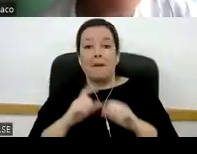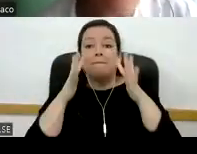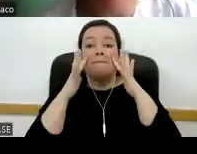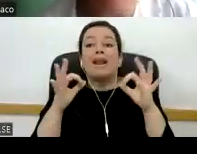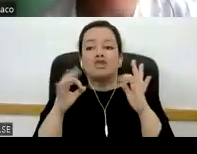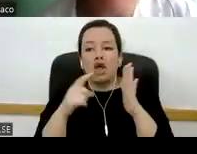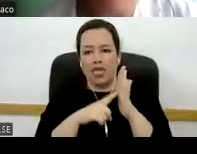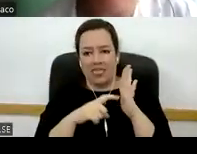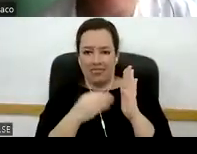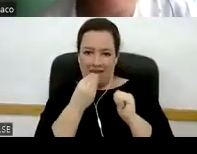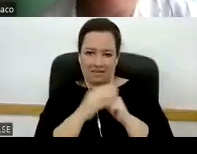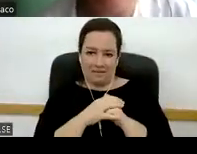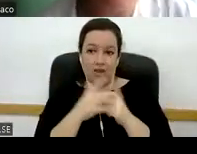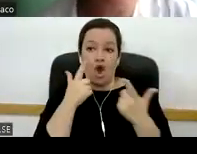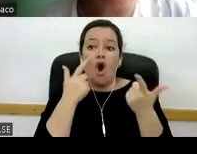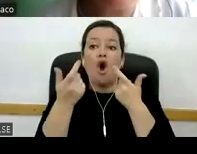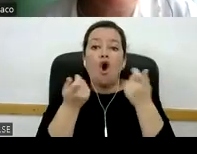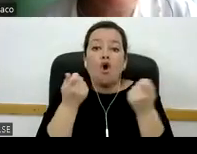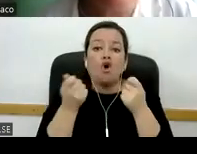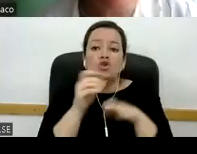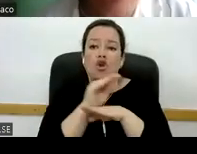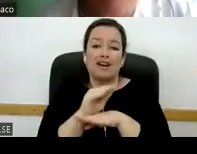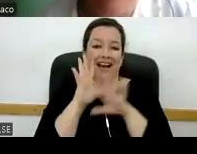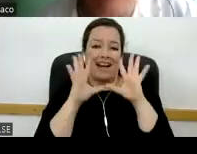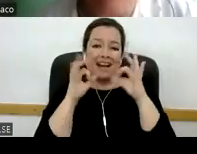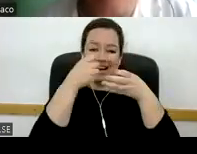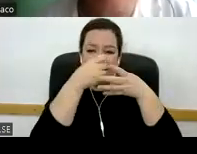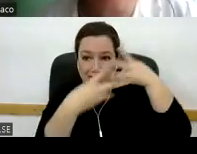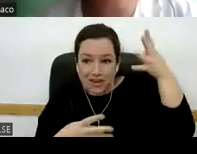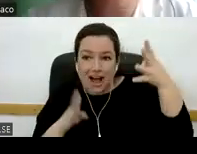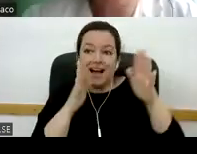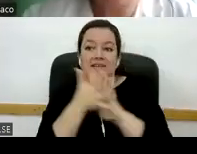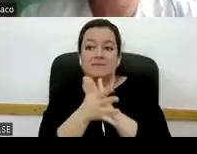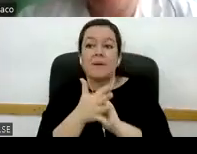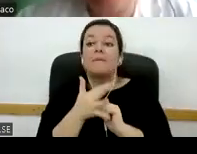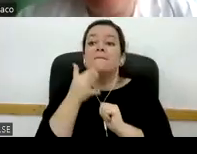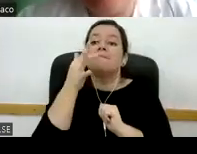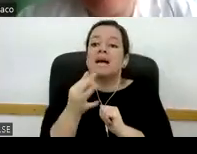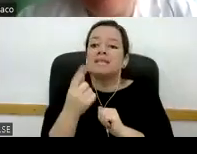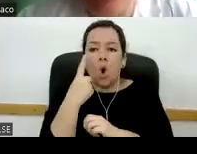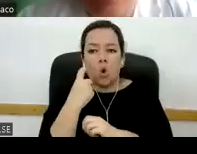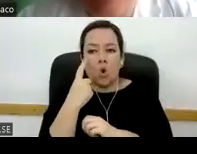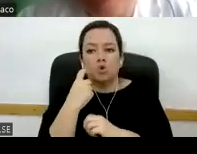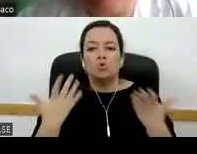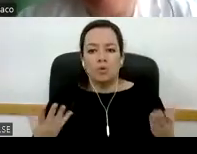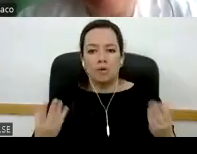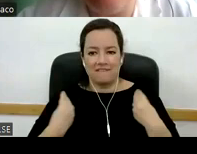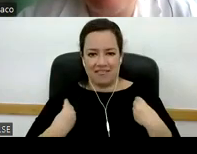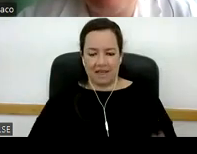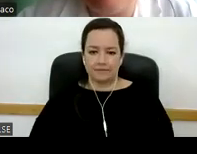marca mucho más el control de los factores de riesgo cardiovascular y nos marca, como habéis visto, los hábitos en nuestro día a